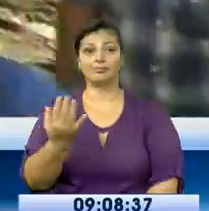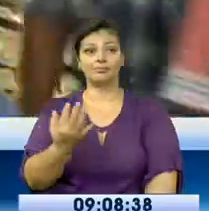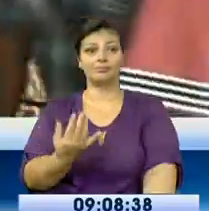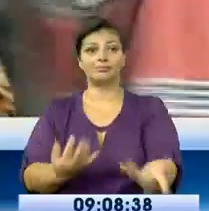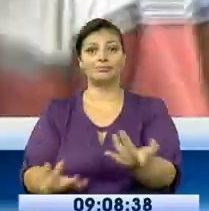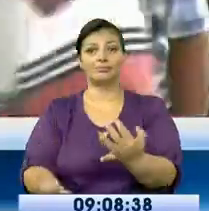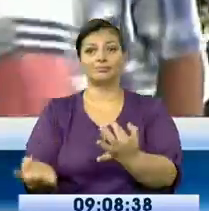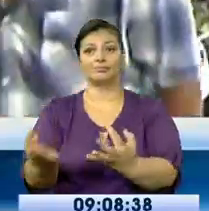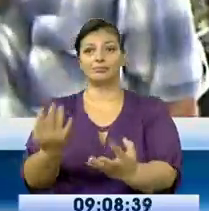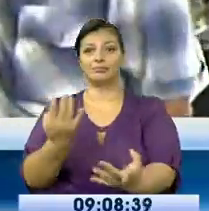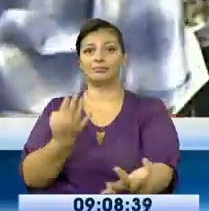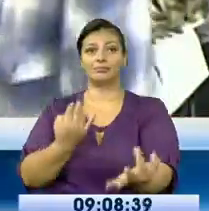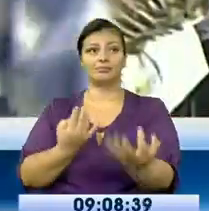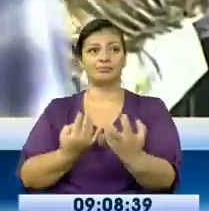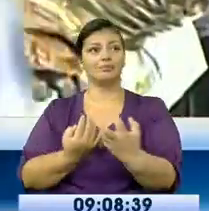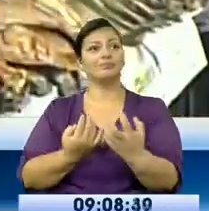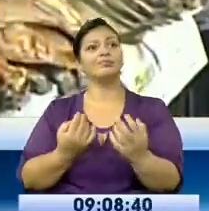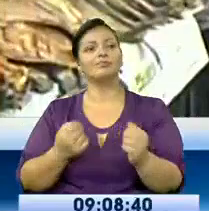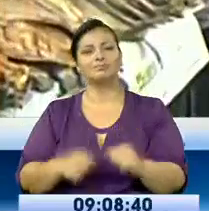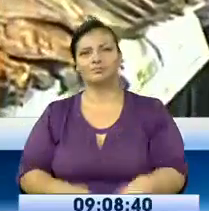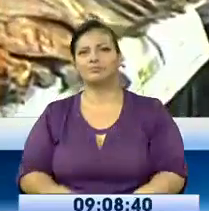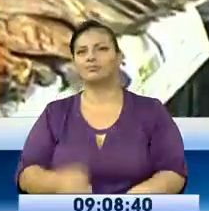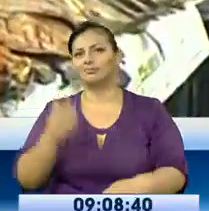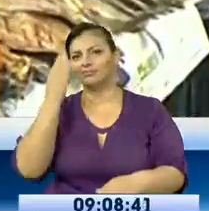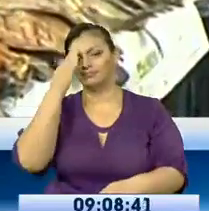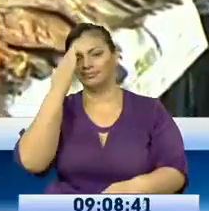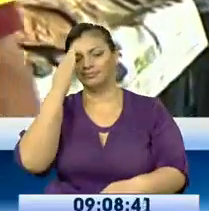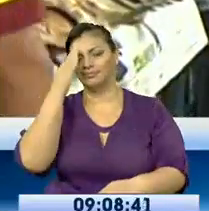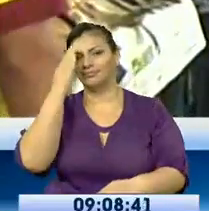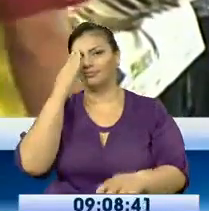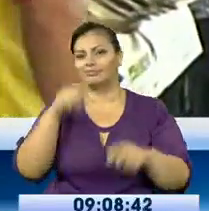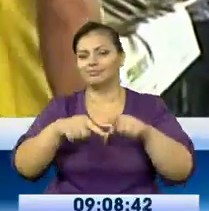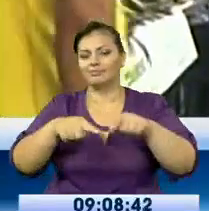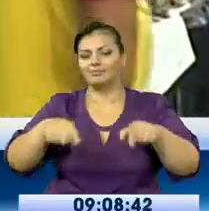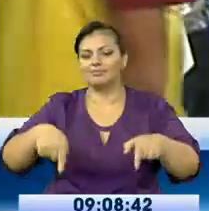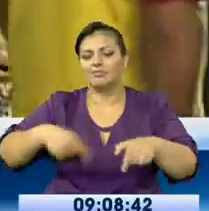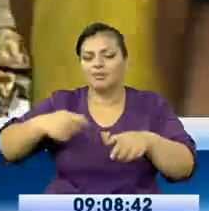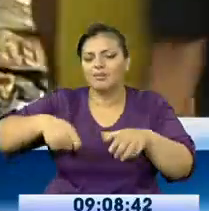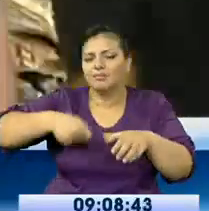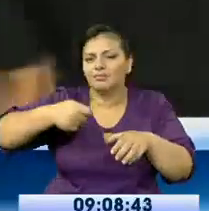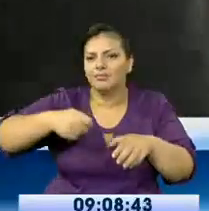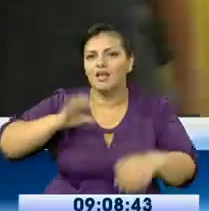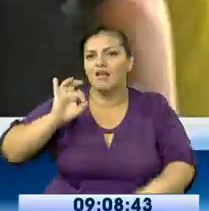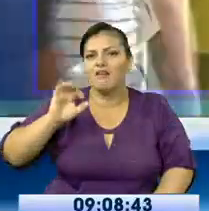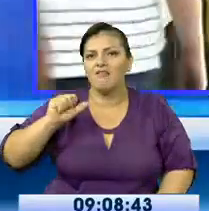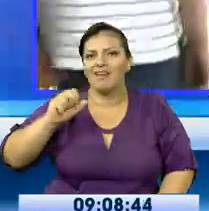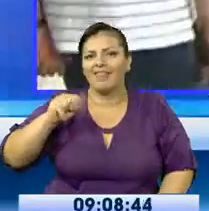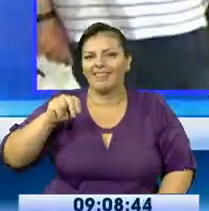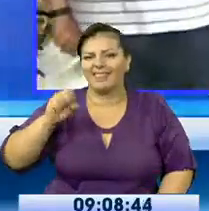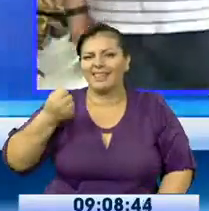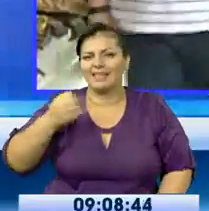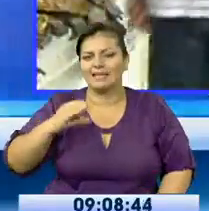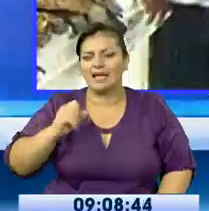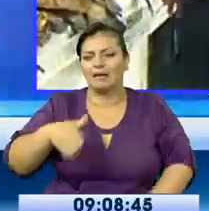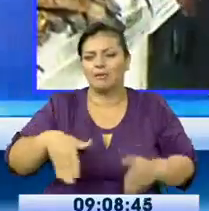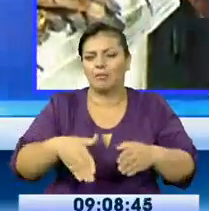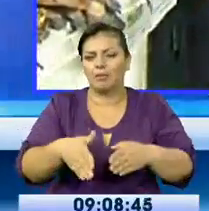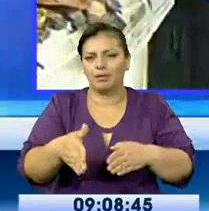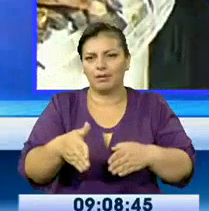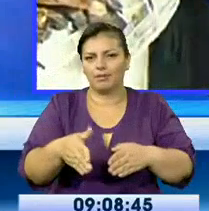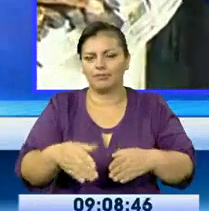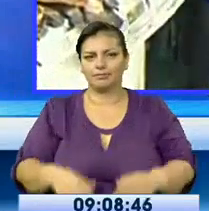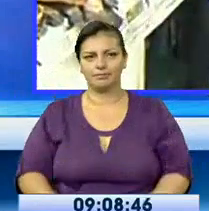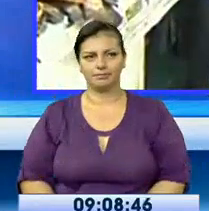eh este plato tan característico tan delicioso para ahas para semana santa así que ya veremos Cómo